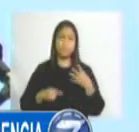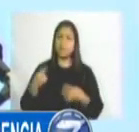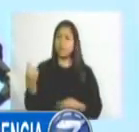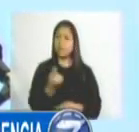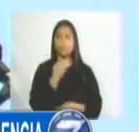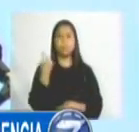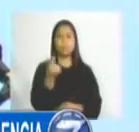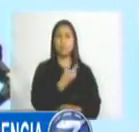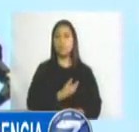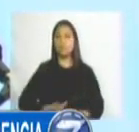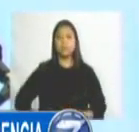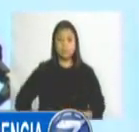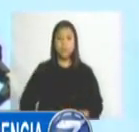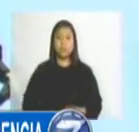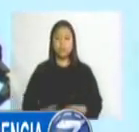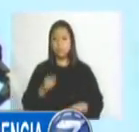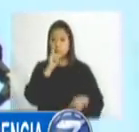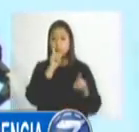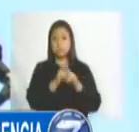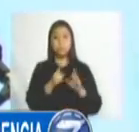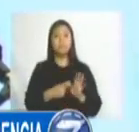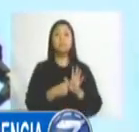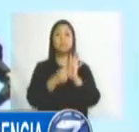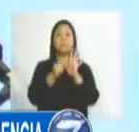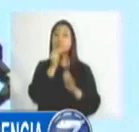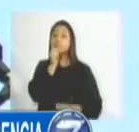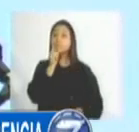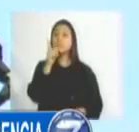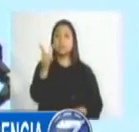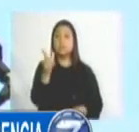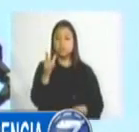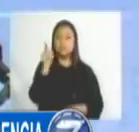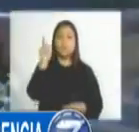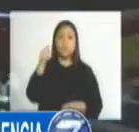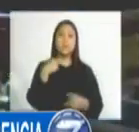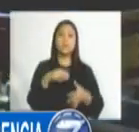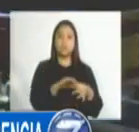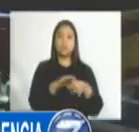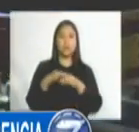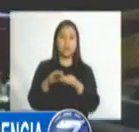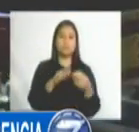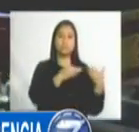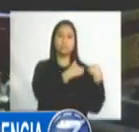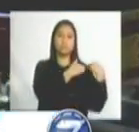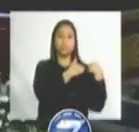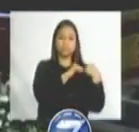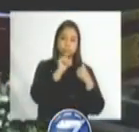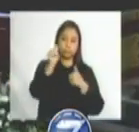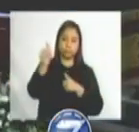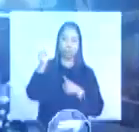del organismo ejecutivo y presentar las denuncias ante los entes correspondientes.